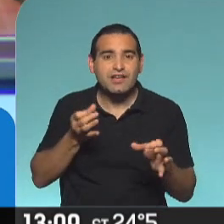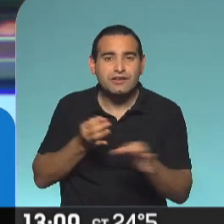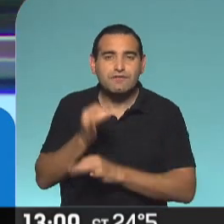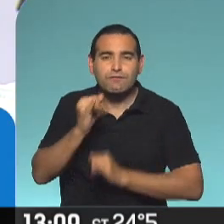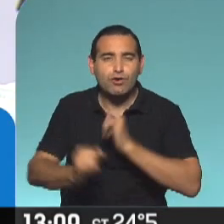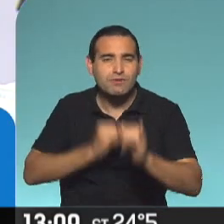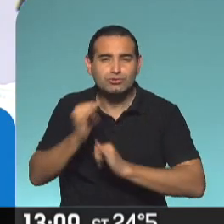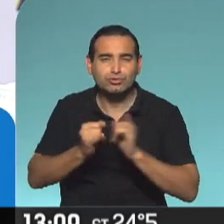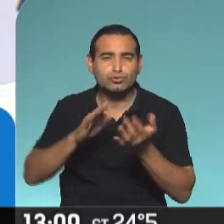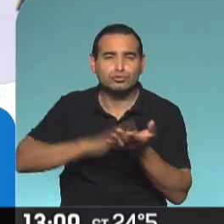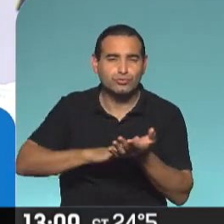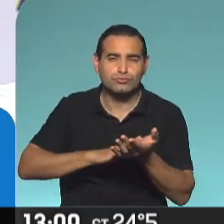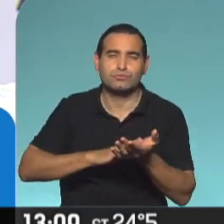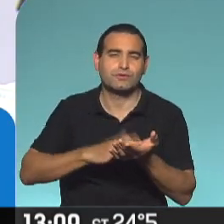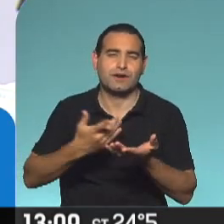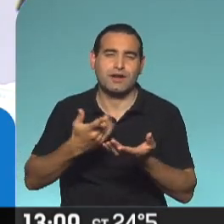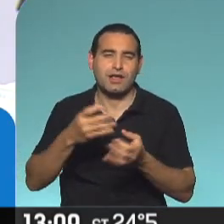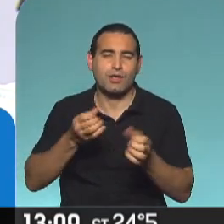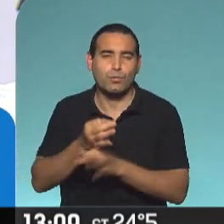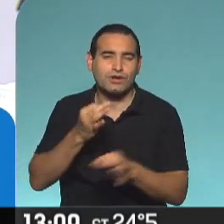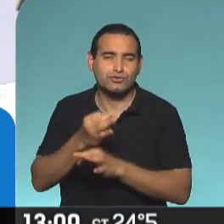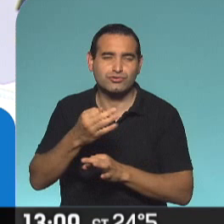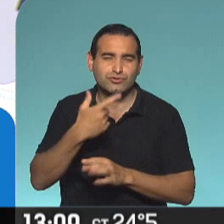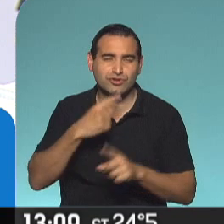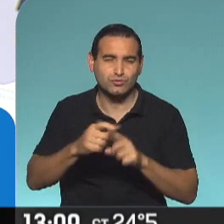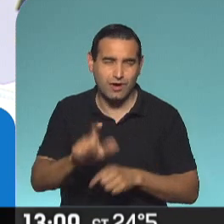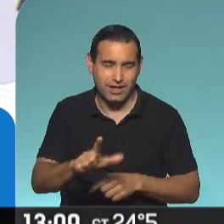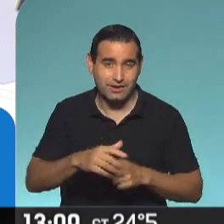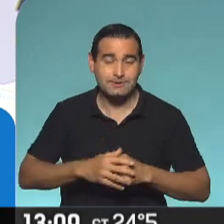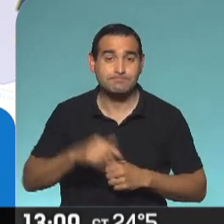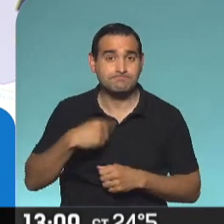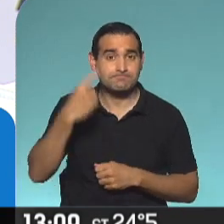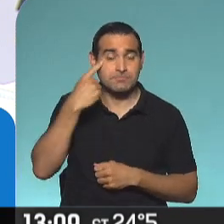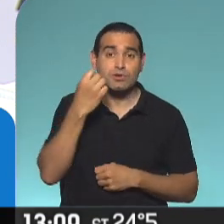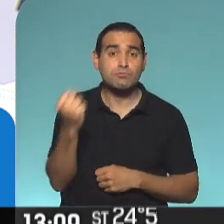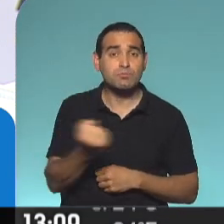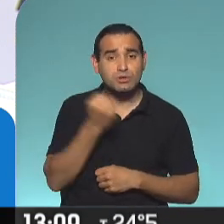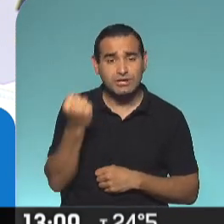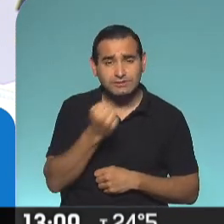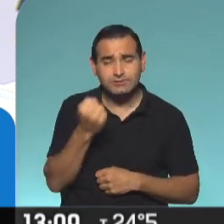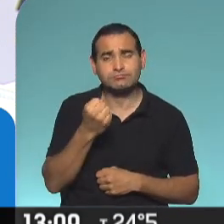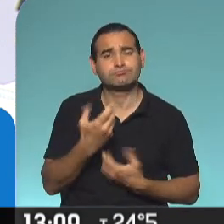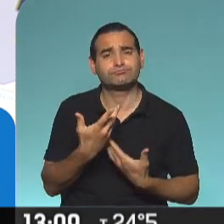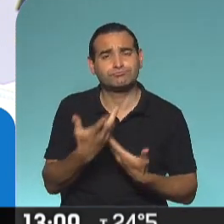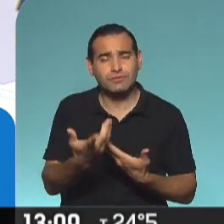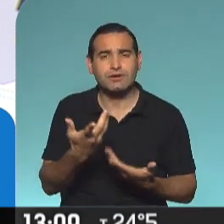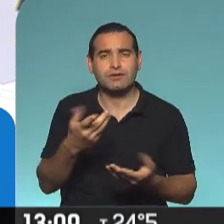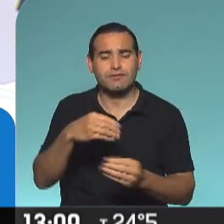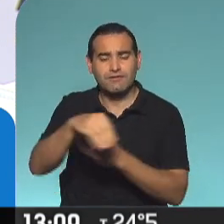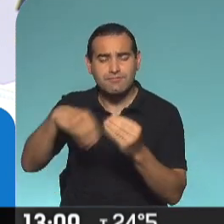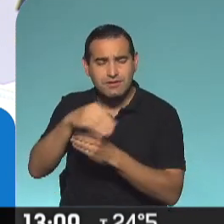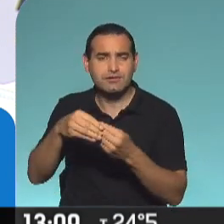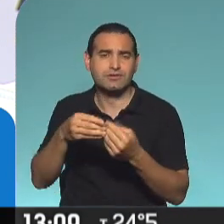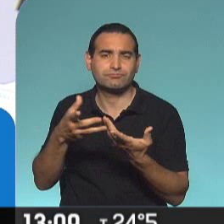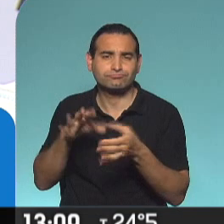diálogo no veo un tema extremadamente particular allí ahora yo creo que lo que hay que hacer es ir acompañando los vínculos afectivos de las